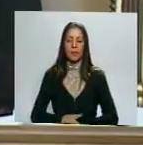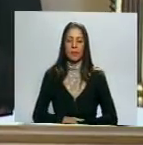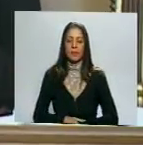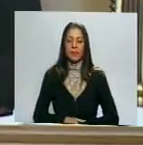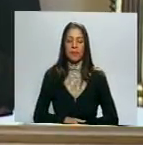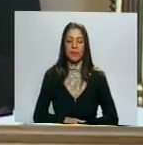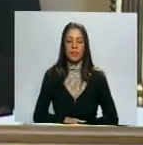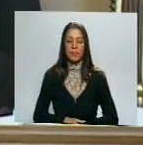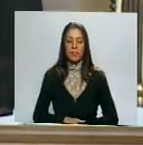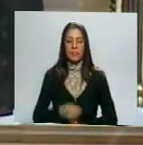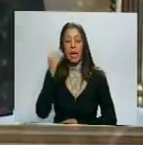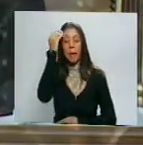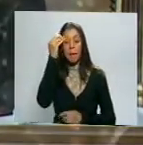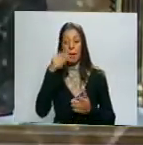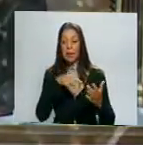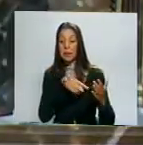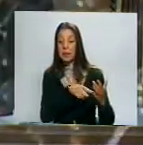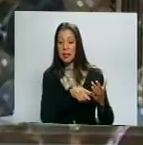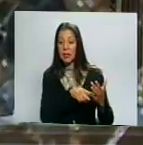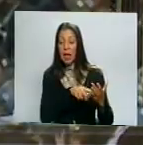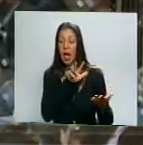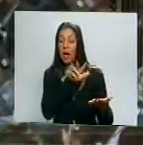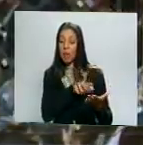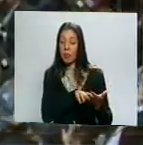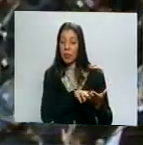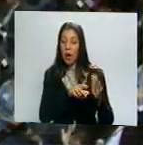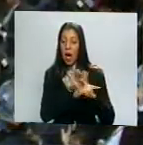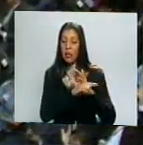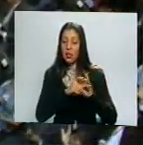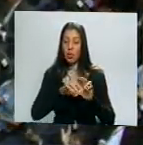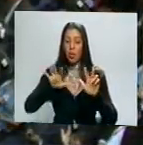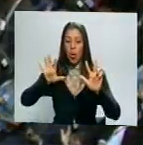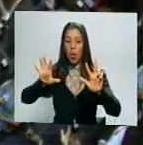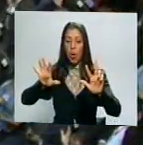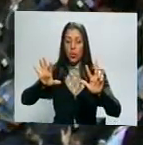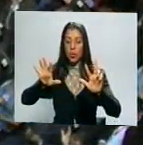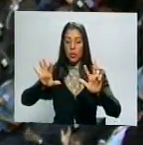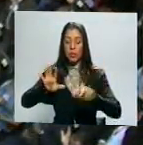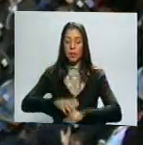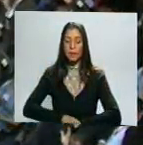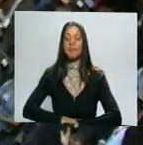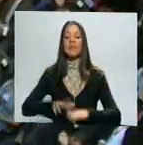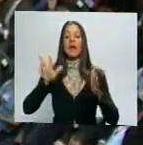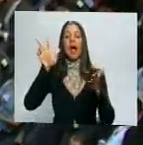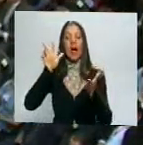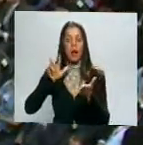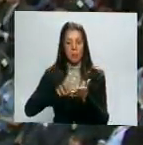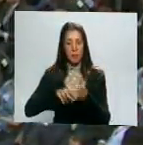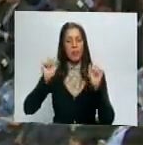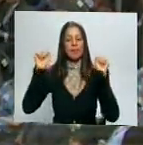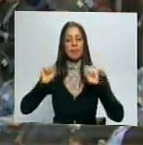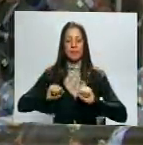En consideración para su aprobación, el artículo 8. Aprobado.